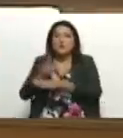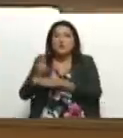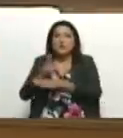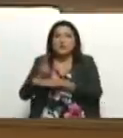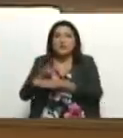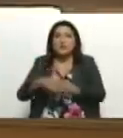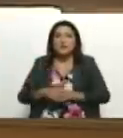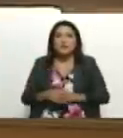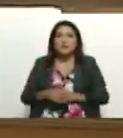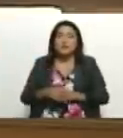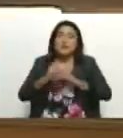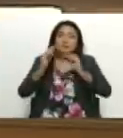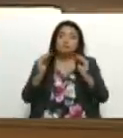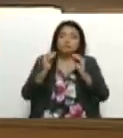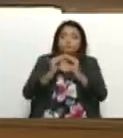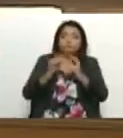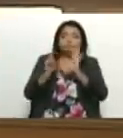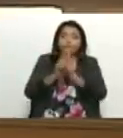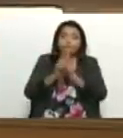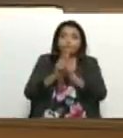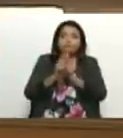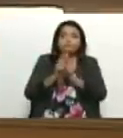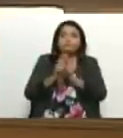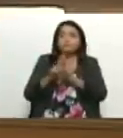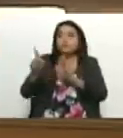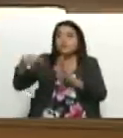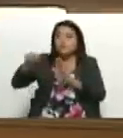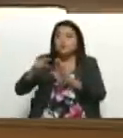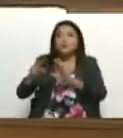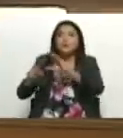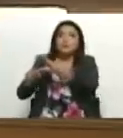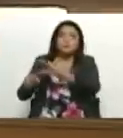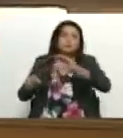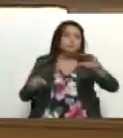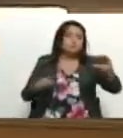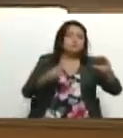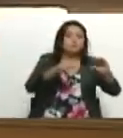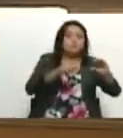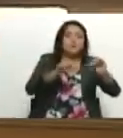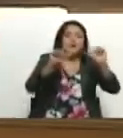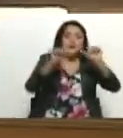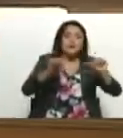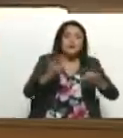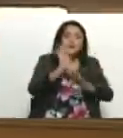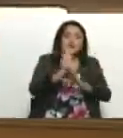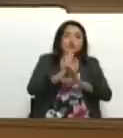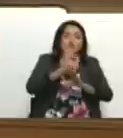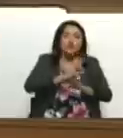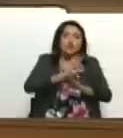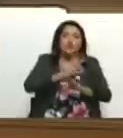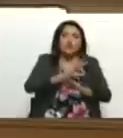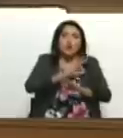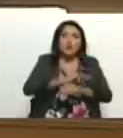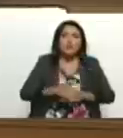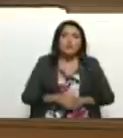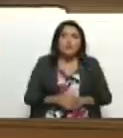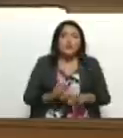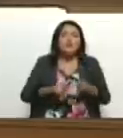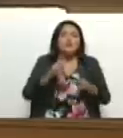la ley pues como tal lo propone, financiar el funcionamiento del sistema de protección social y la realización de los derechos